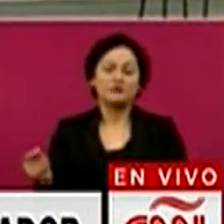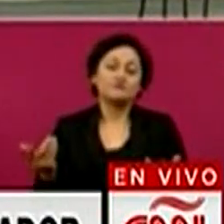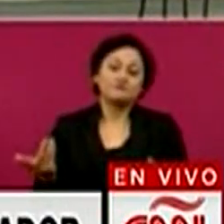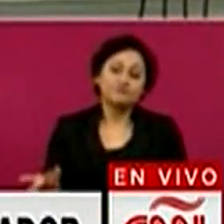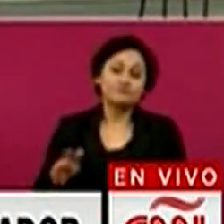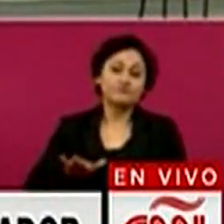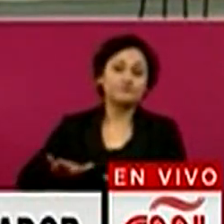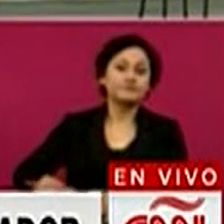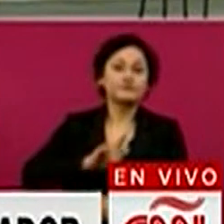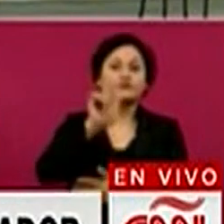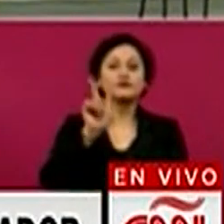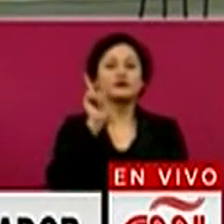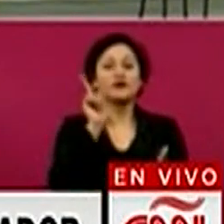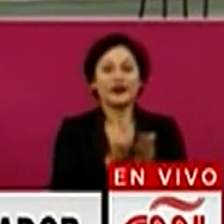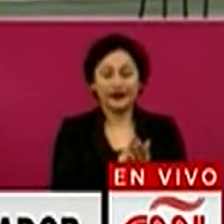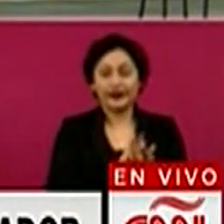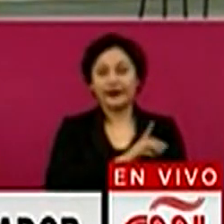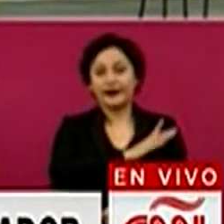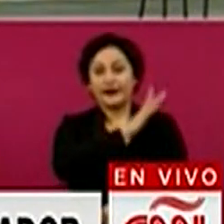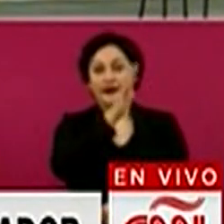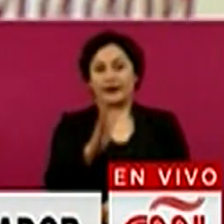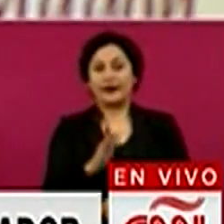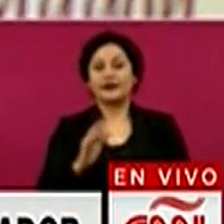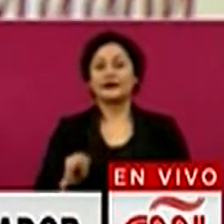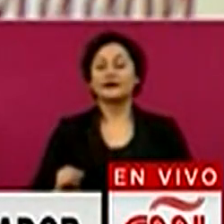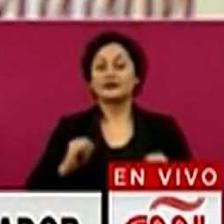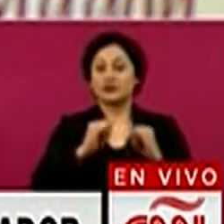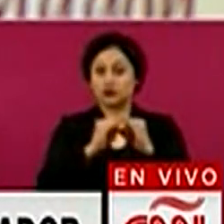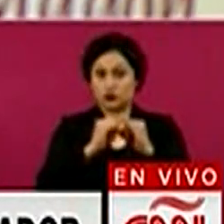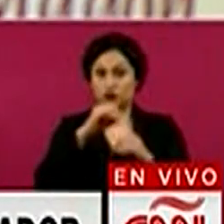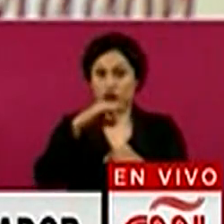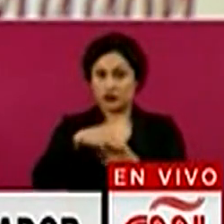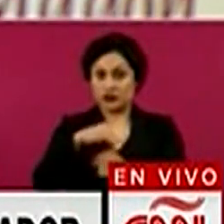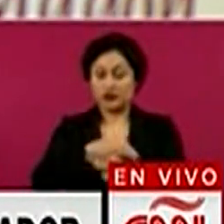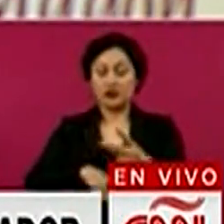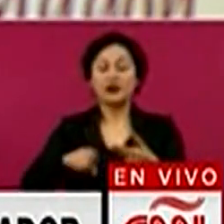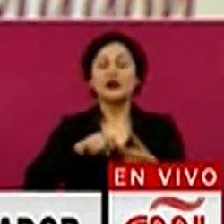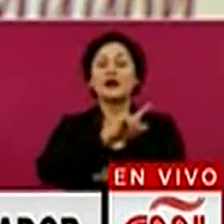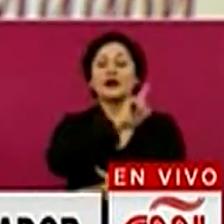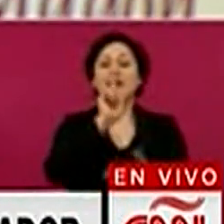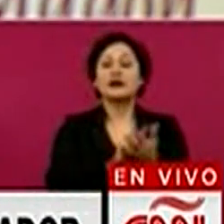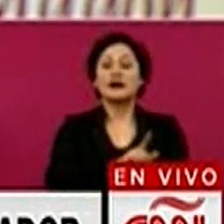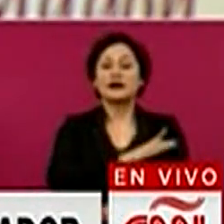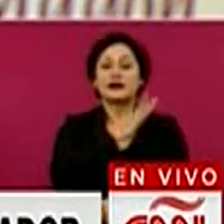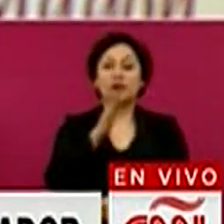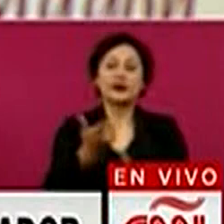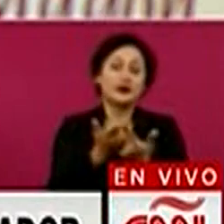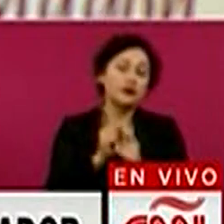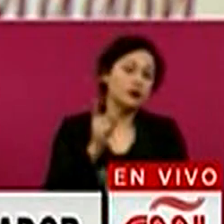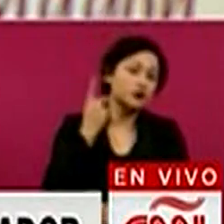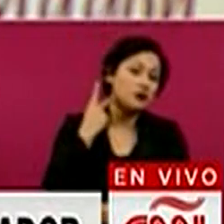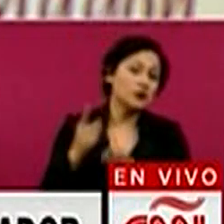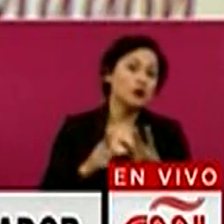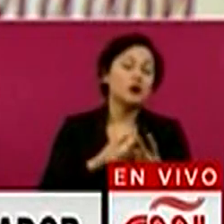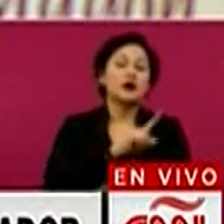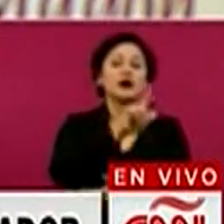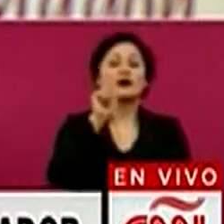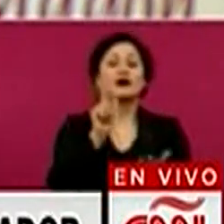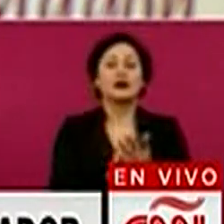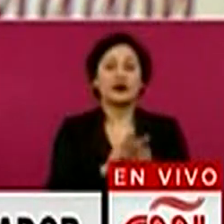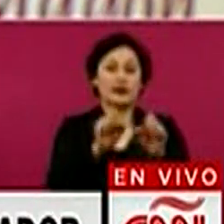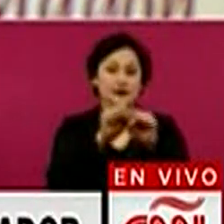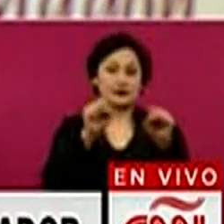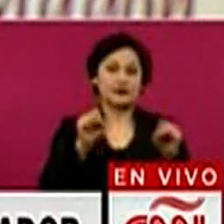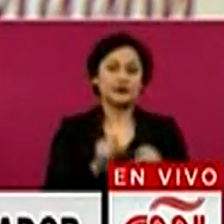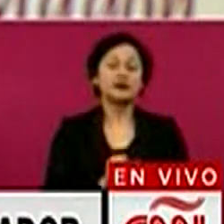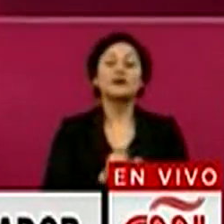partidos políticos, organizaciones, opositores, están arriesgando la autonomía de este que es el árbitro electoral. Por